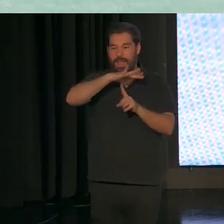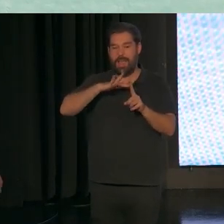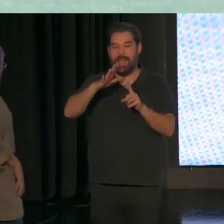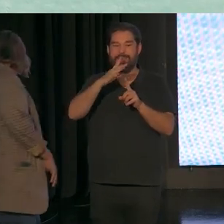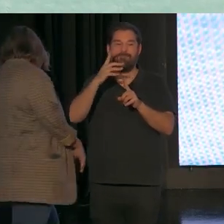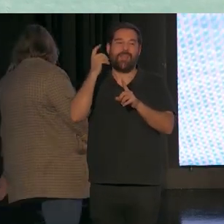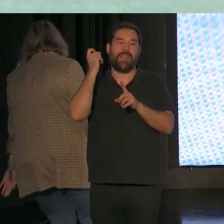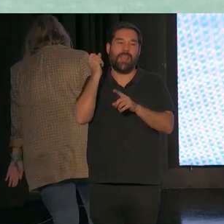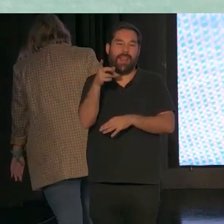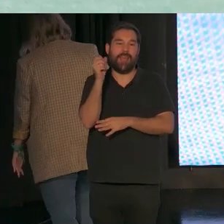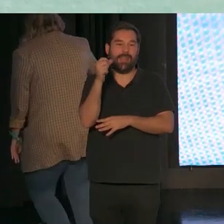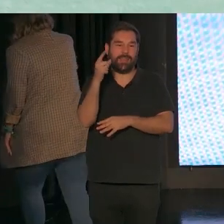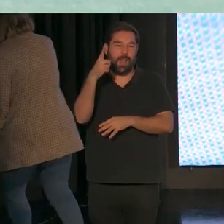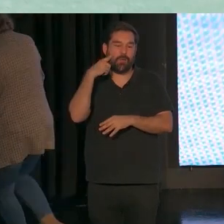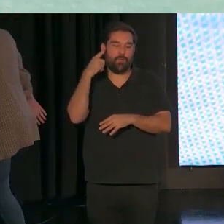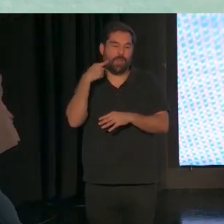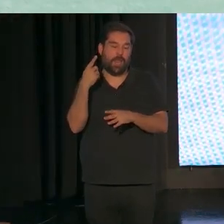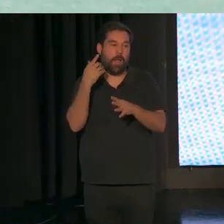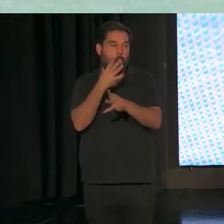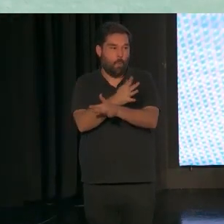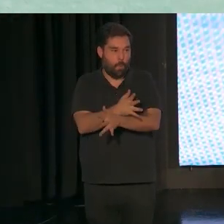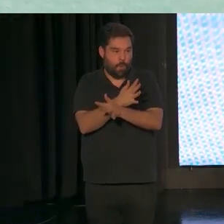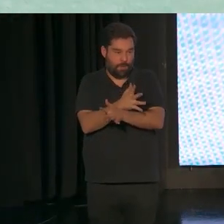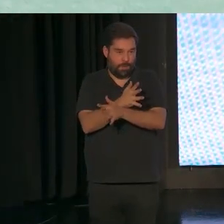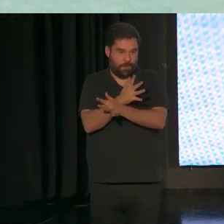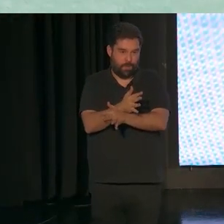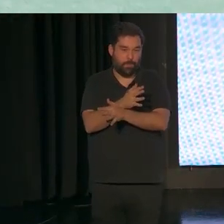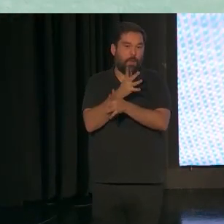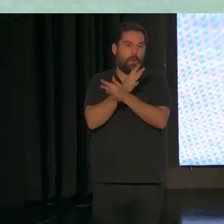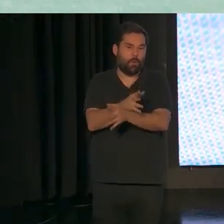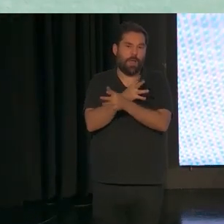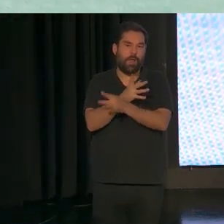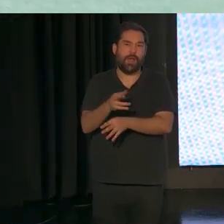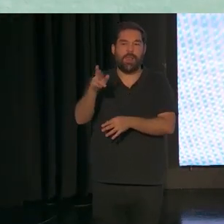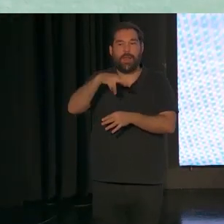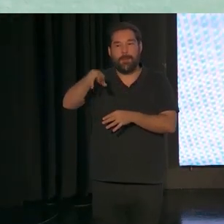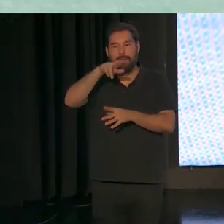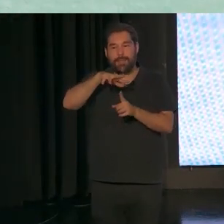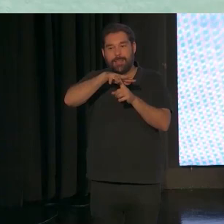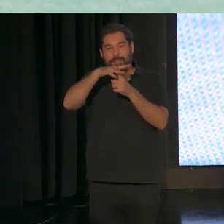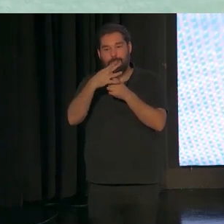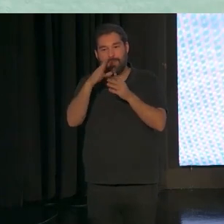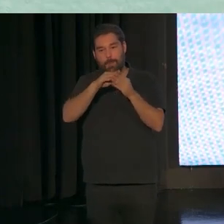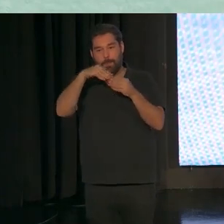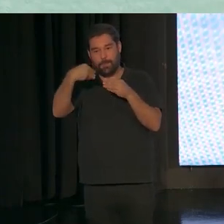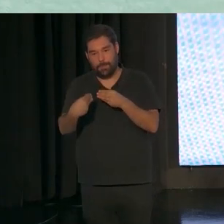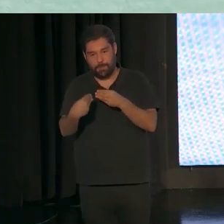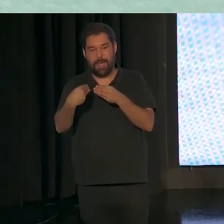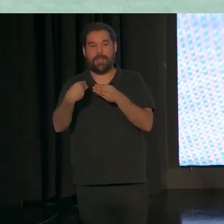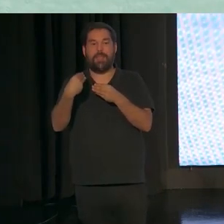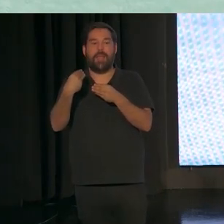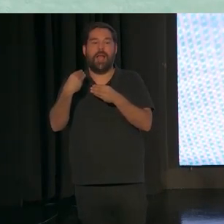rutinas tanto de juego esos juegos que más o menos se repiten esas situaciones esos materiales ese